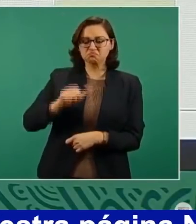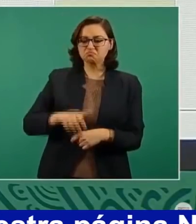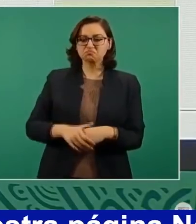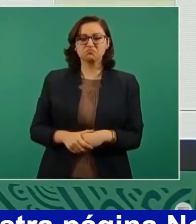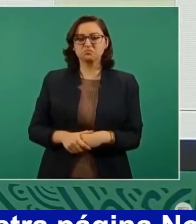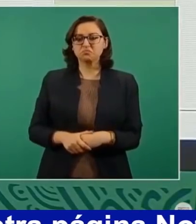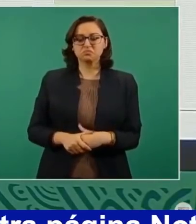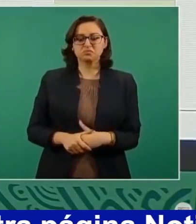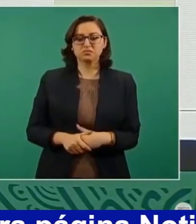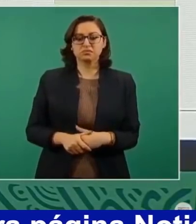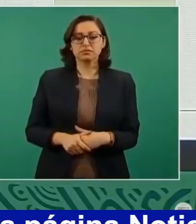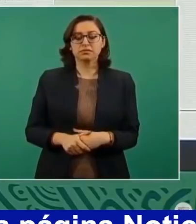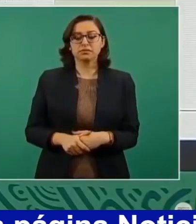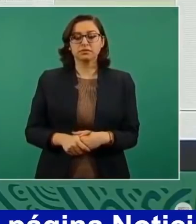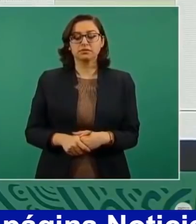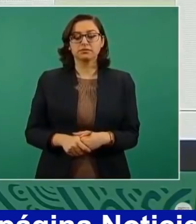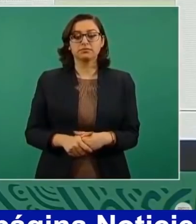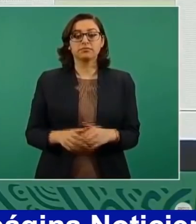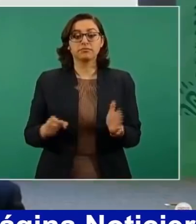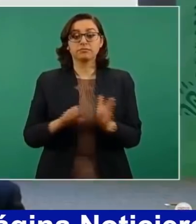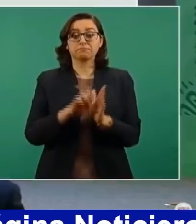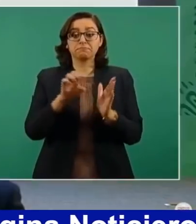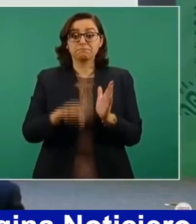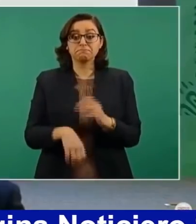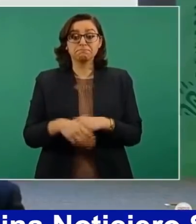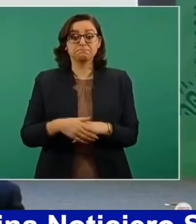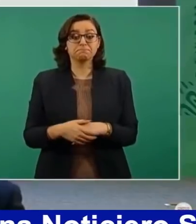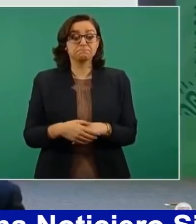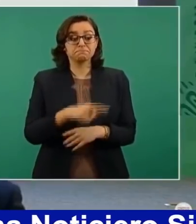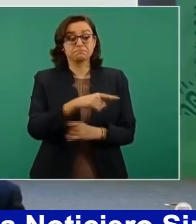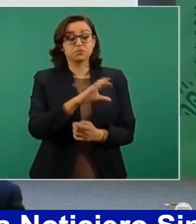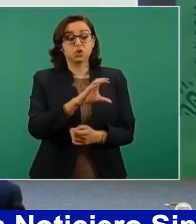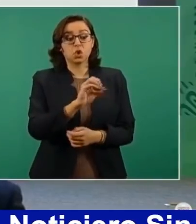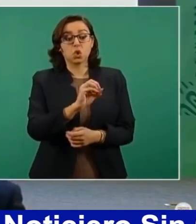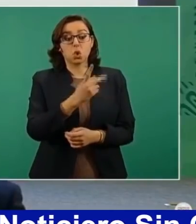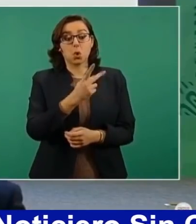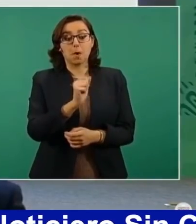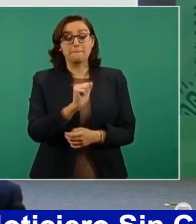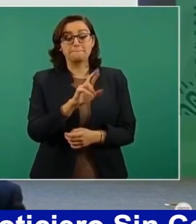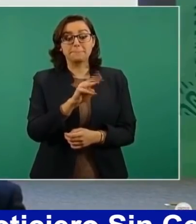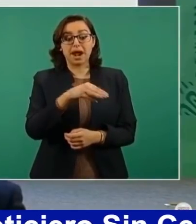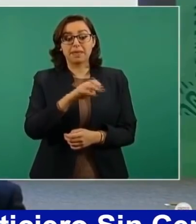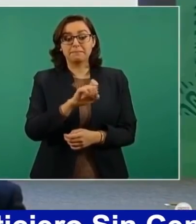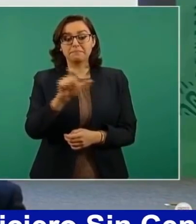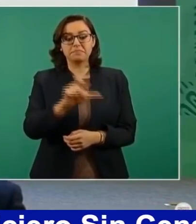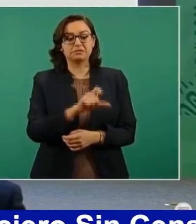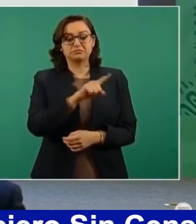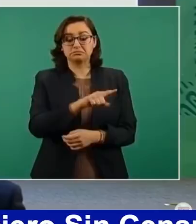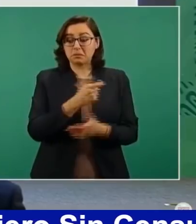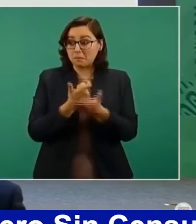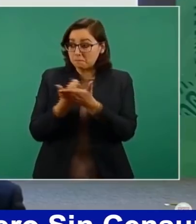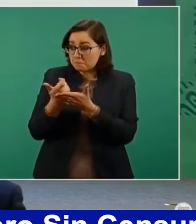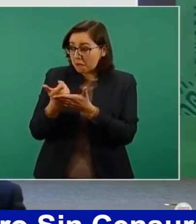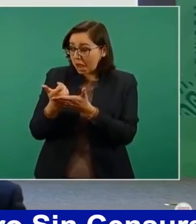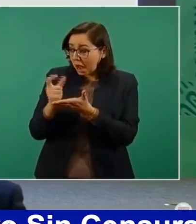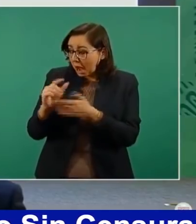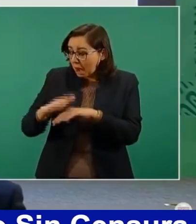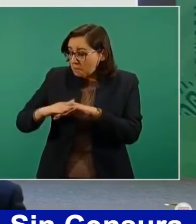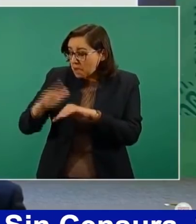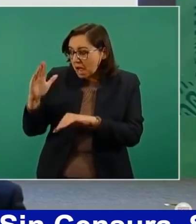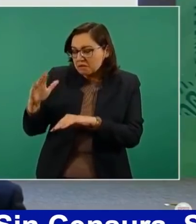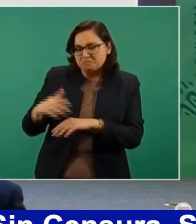Por ejemplo, la Coparmex no aprobó el aumento.